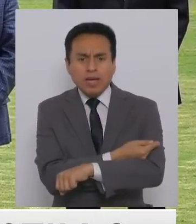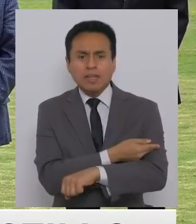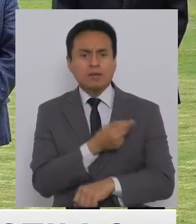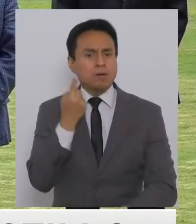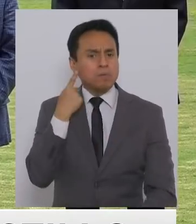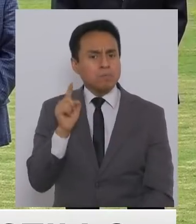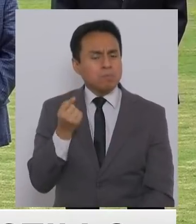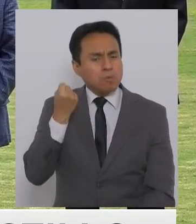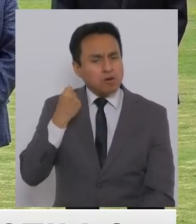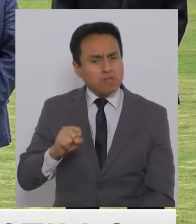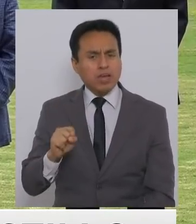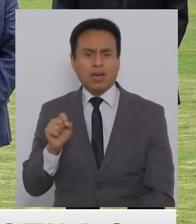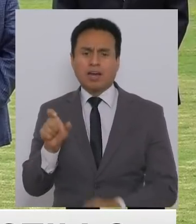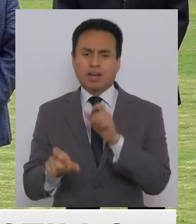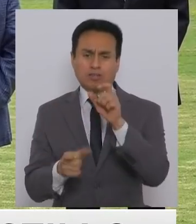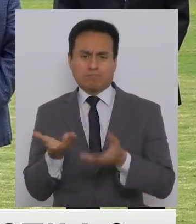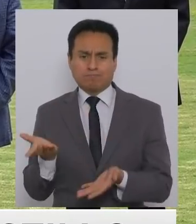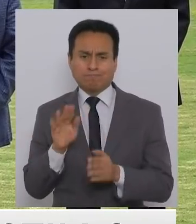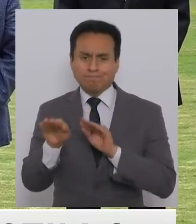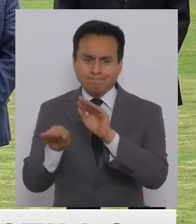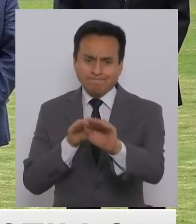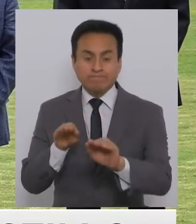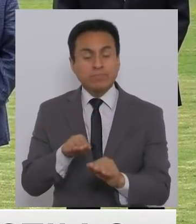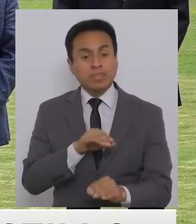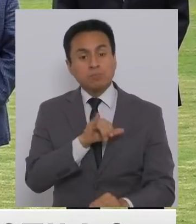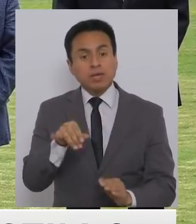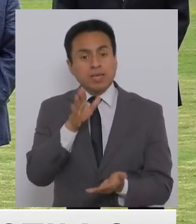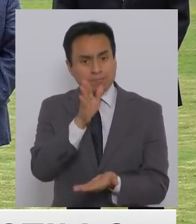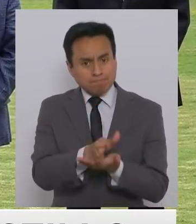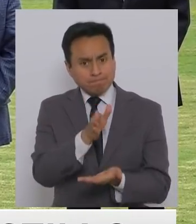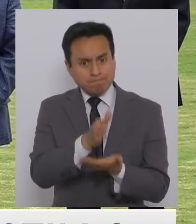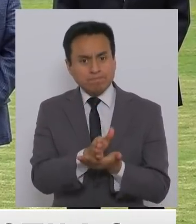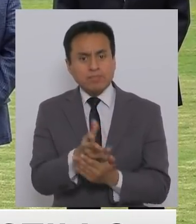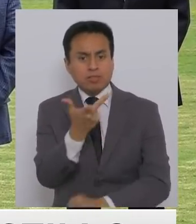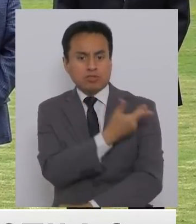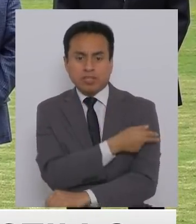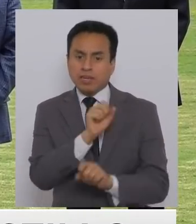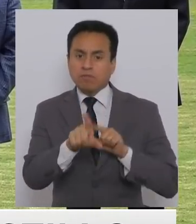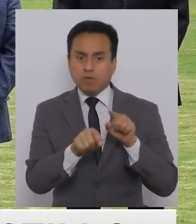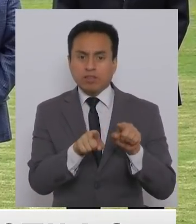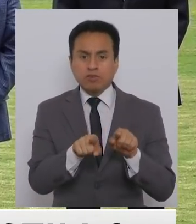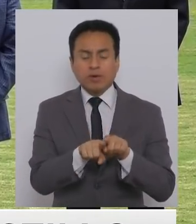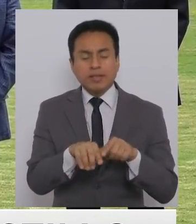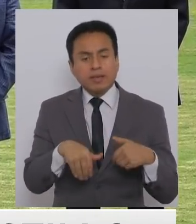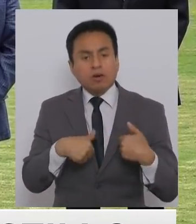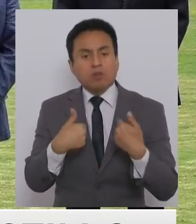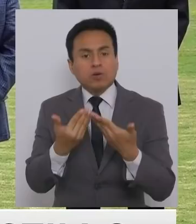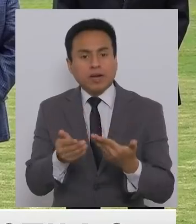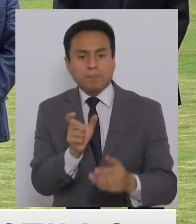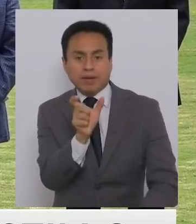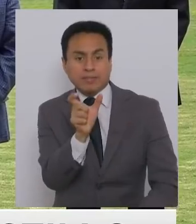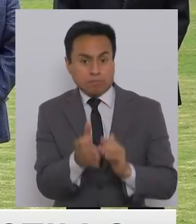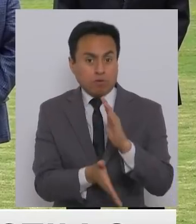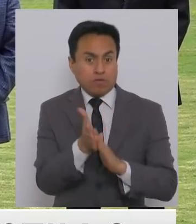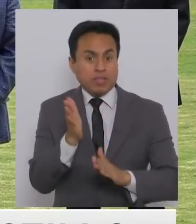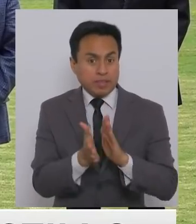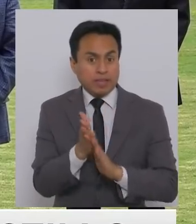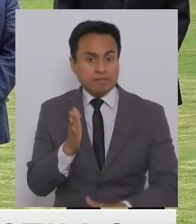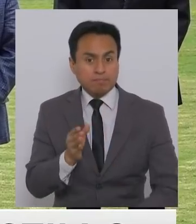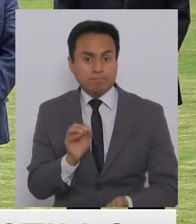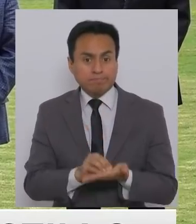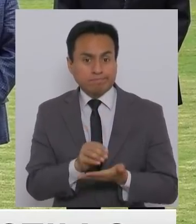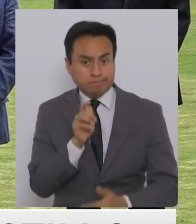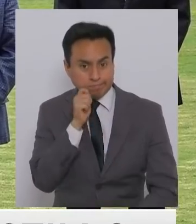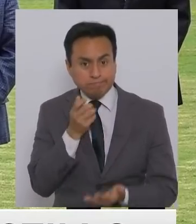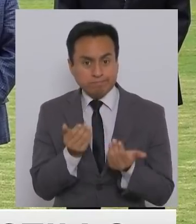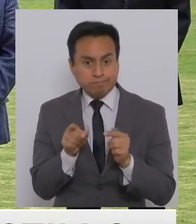porfiados, porque vamos a ir exigiendo cada día más la dosis de refuerzo para otorgar el pase de movilidad. Y